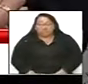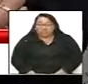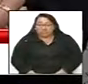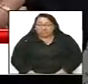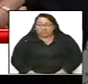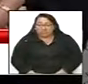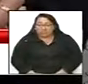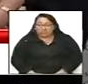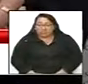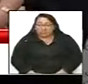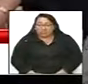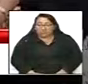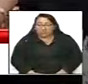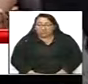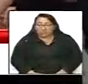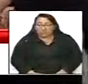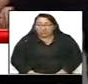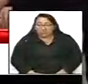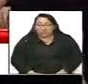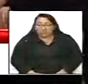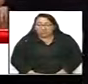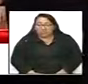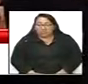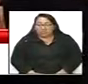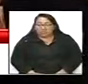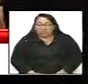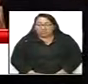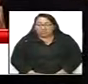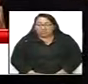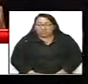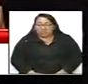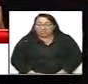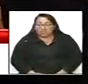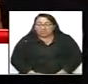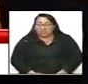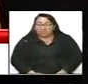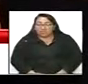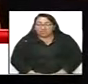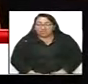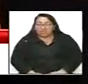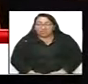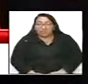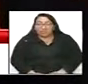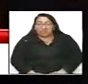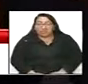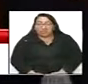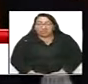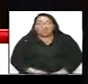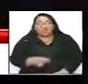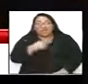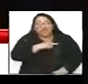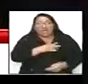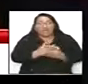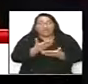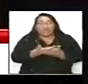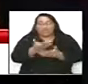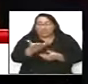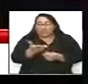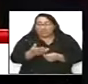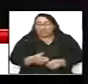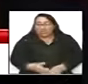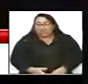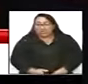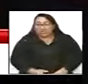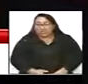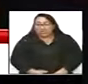conocimiento de la misma previamente. Y ella es la que tiene que sustentarla. Nosotros nos tenemos, ella está, vamos a decir,